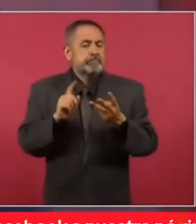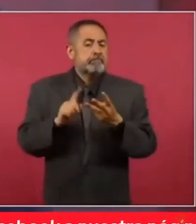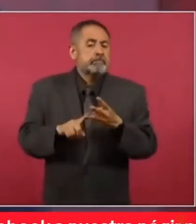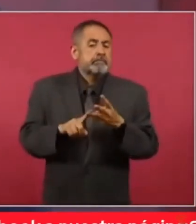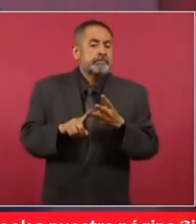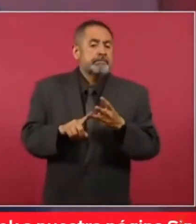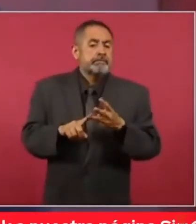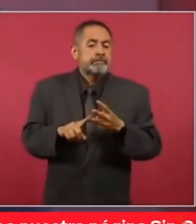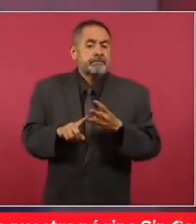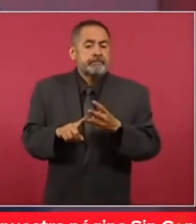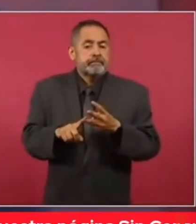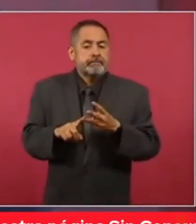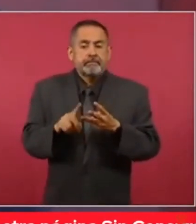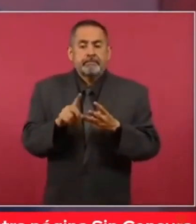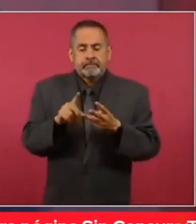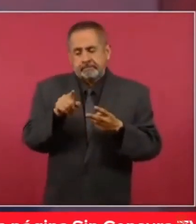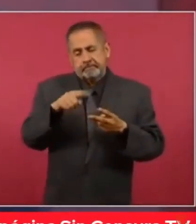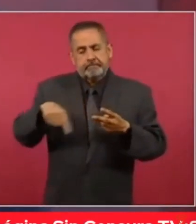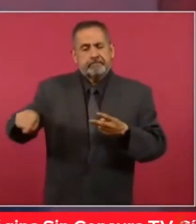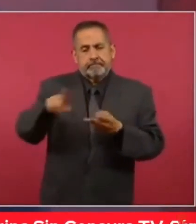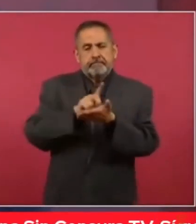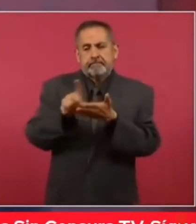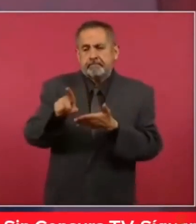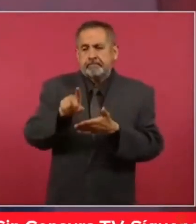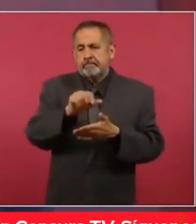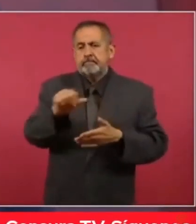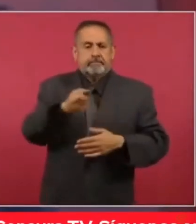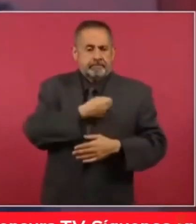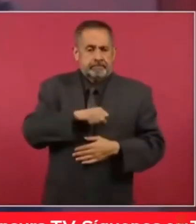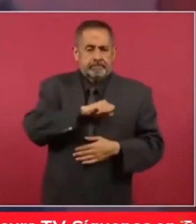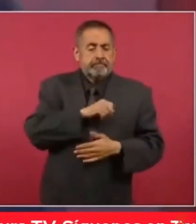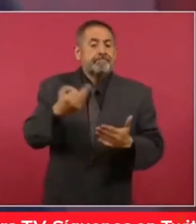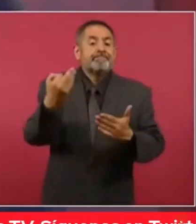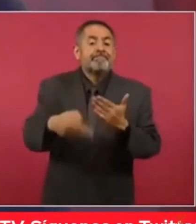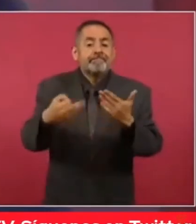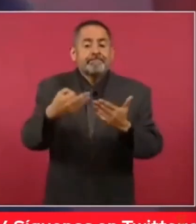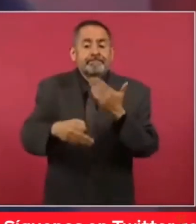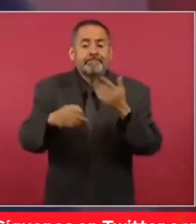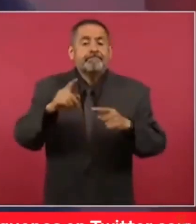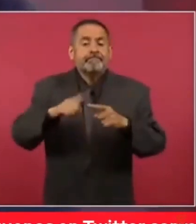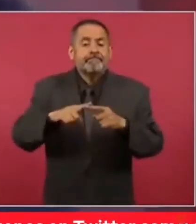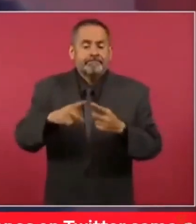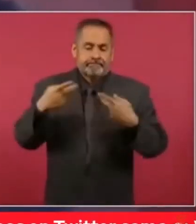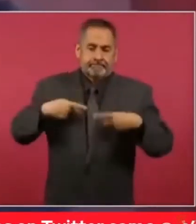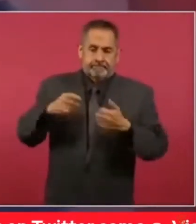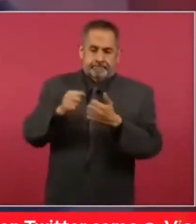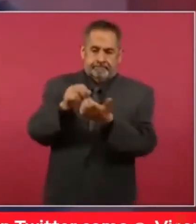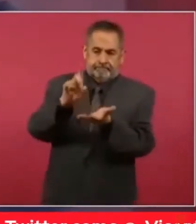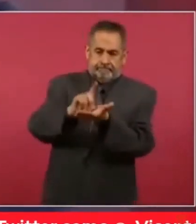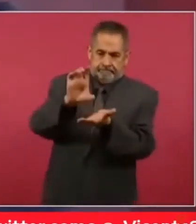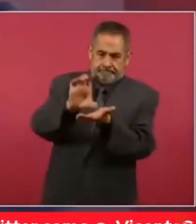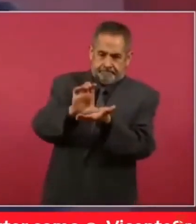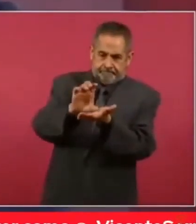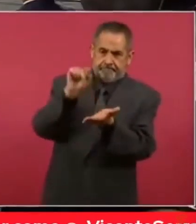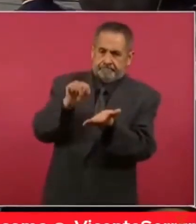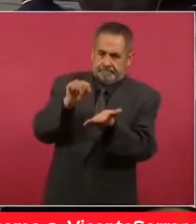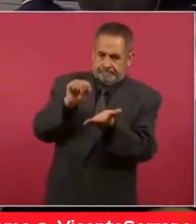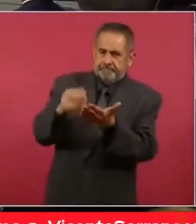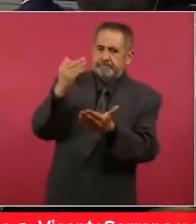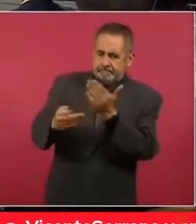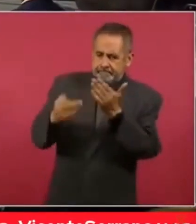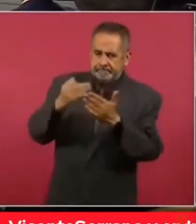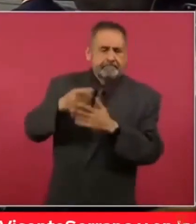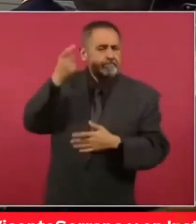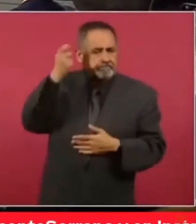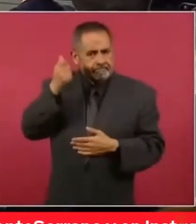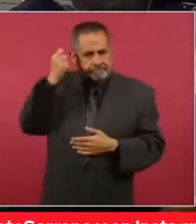y el derecho a la salud, pero falta personas con discapacidad y